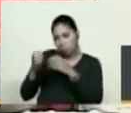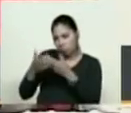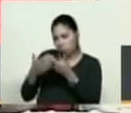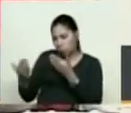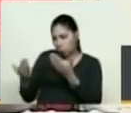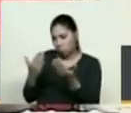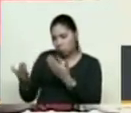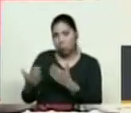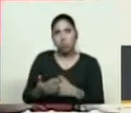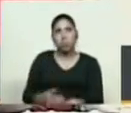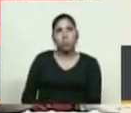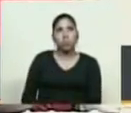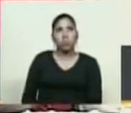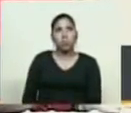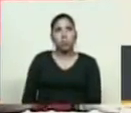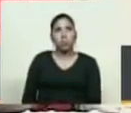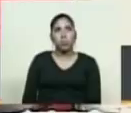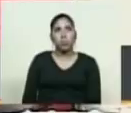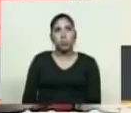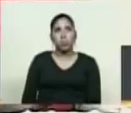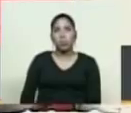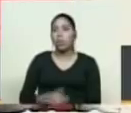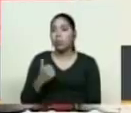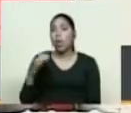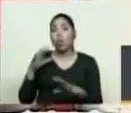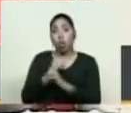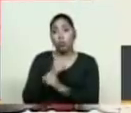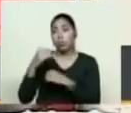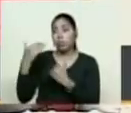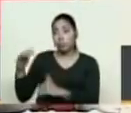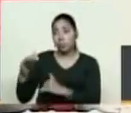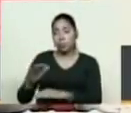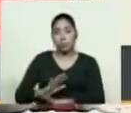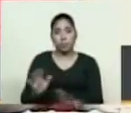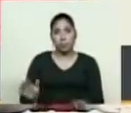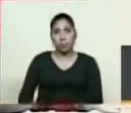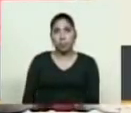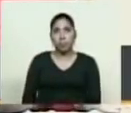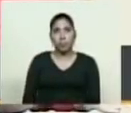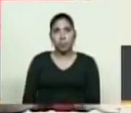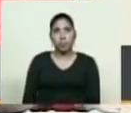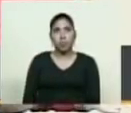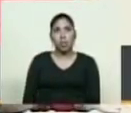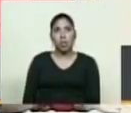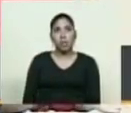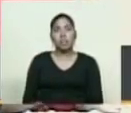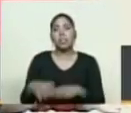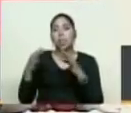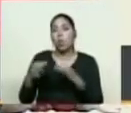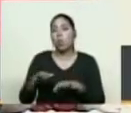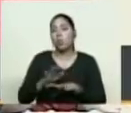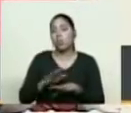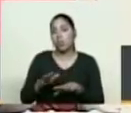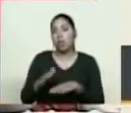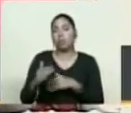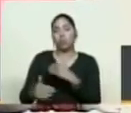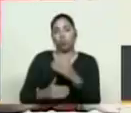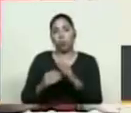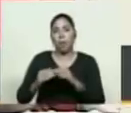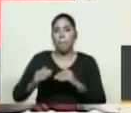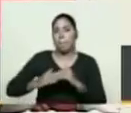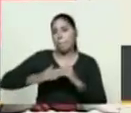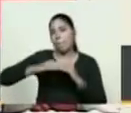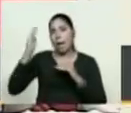nosotros ya tenemos, porque esto es un corte pues de anoche, esto es un corte de anoche, seguramente estas cifras han aumentado